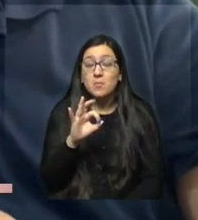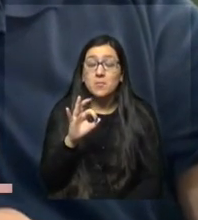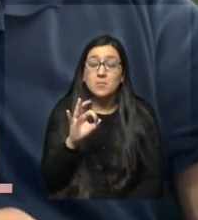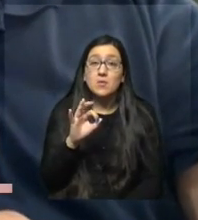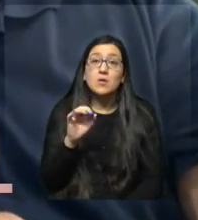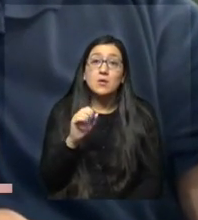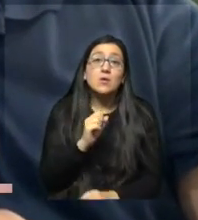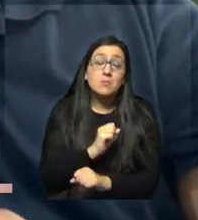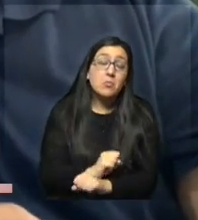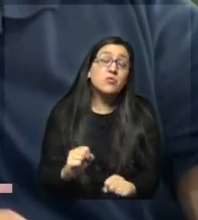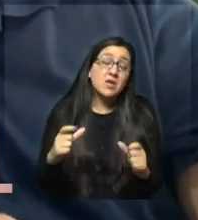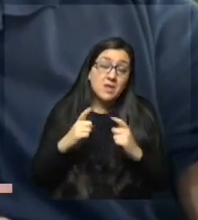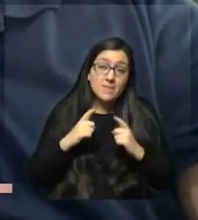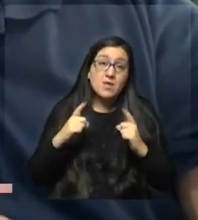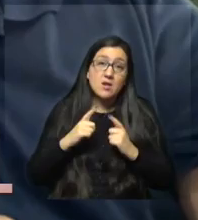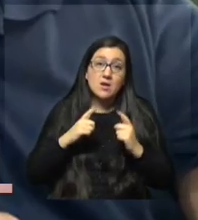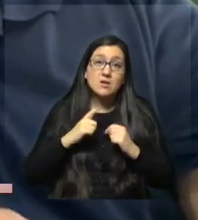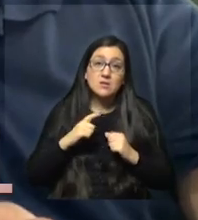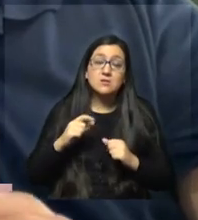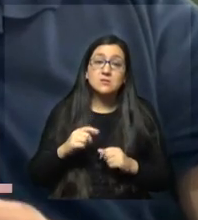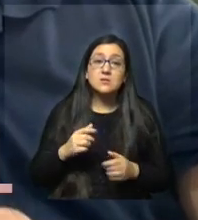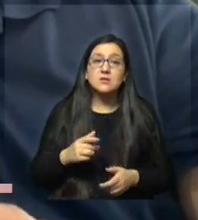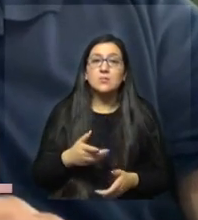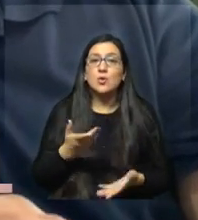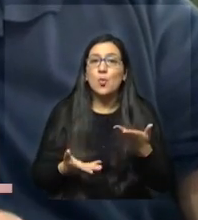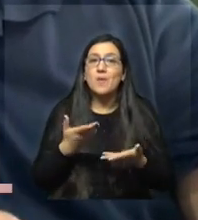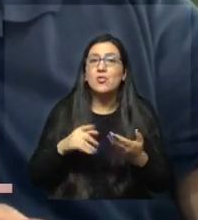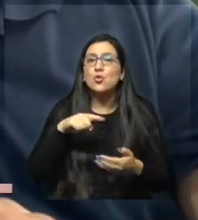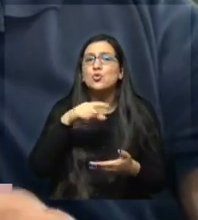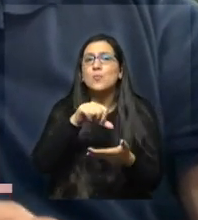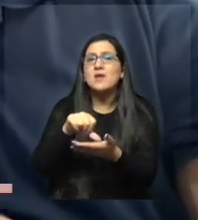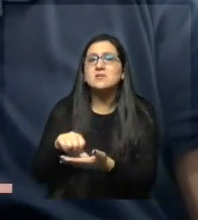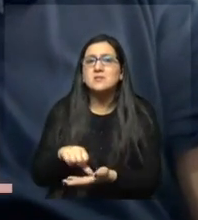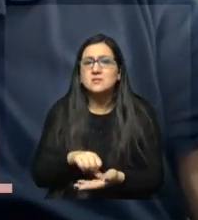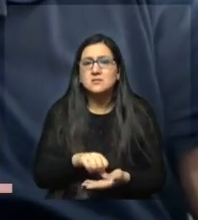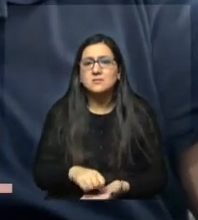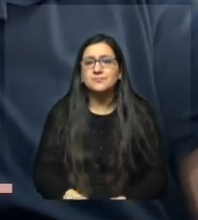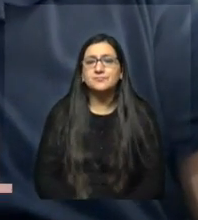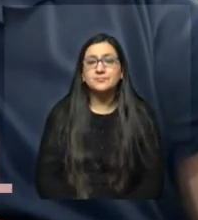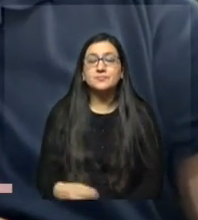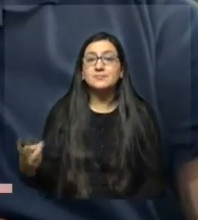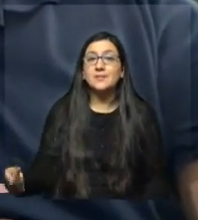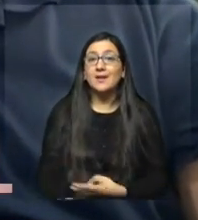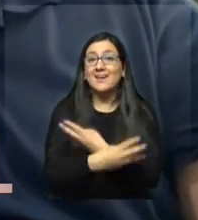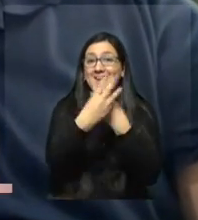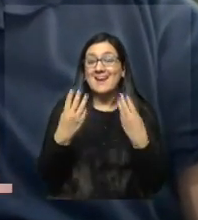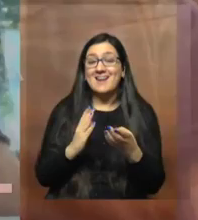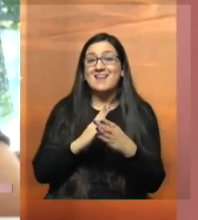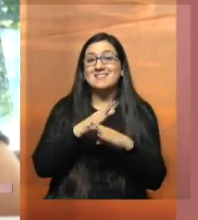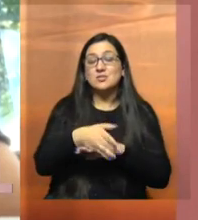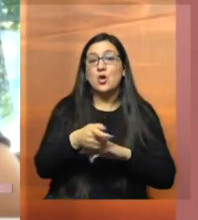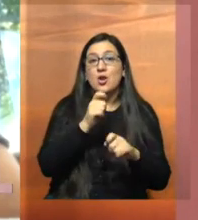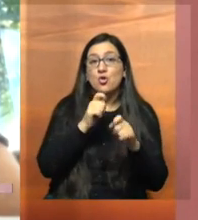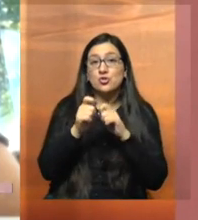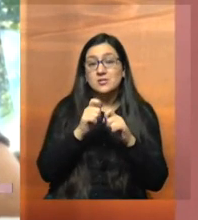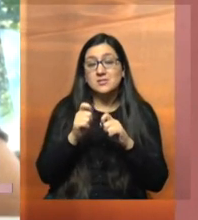podían esperar, y sobre todo por la comparación con otros países? En general, el acceso a noticias e Internet se ha